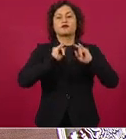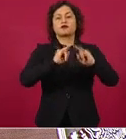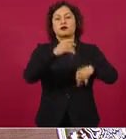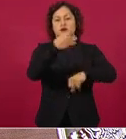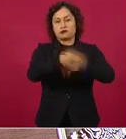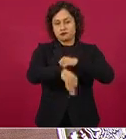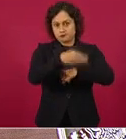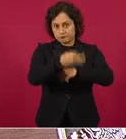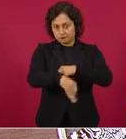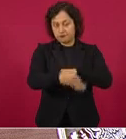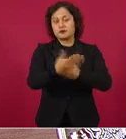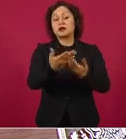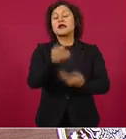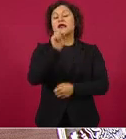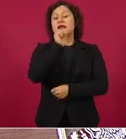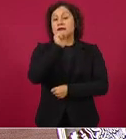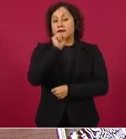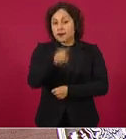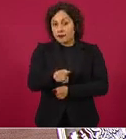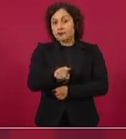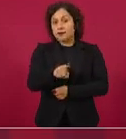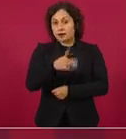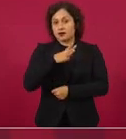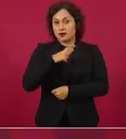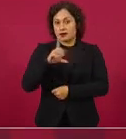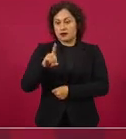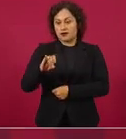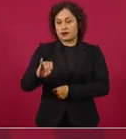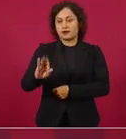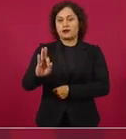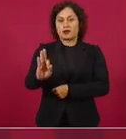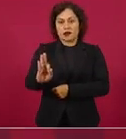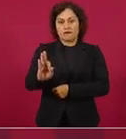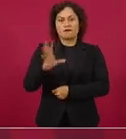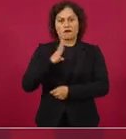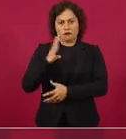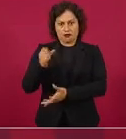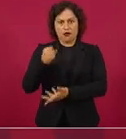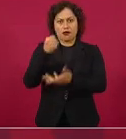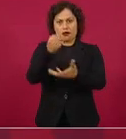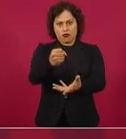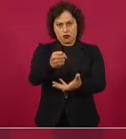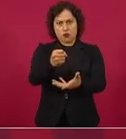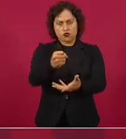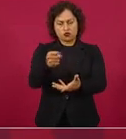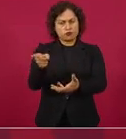Hay recursos que maneja el DIF, que maneja